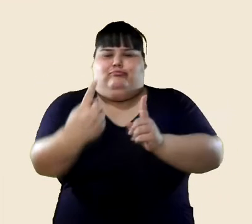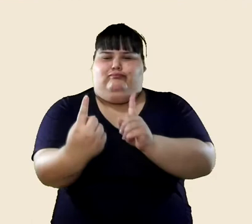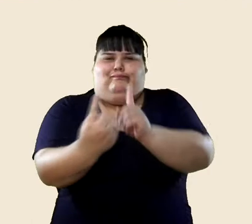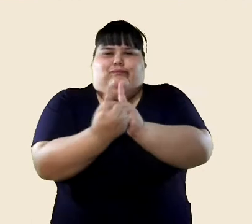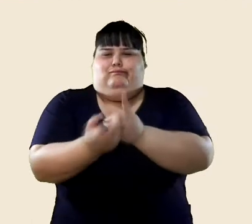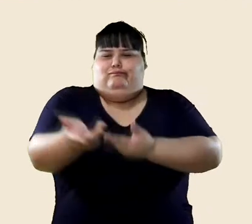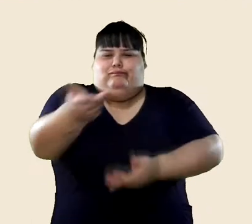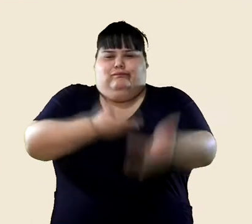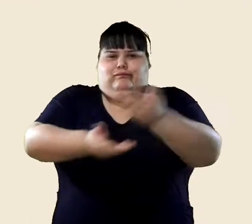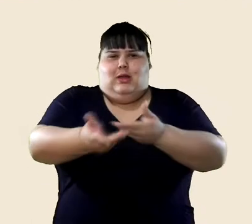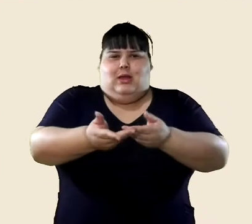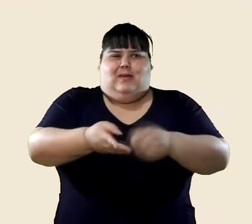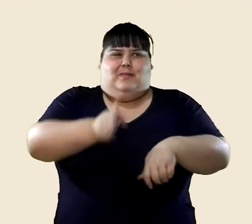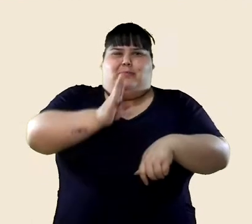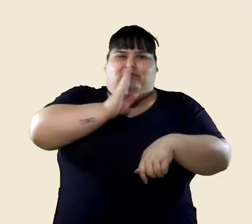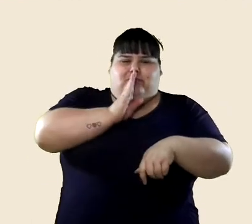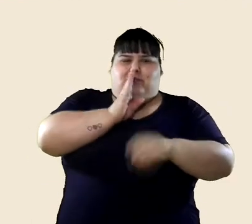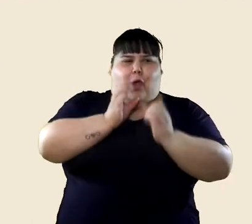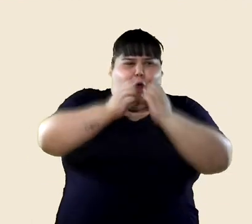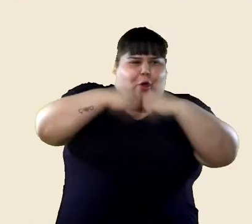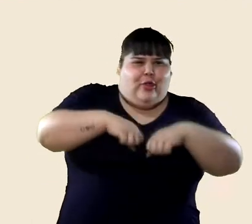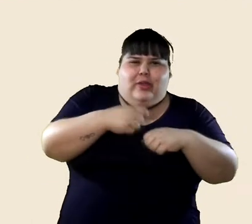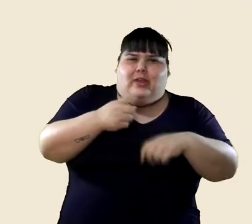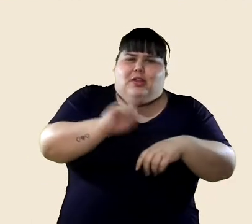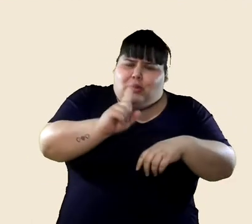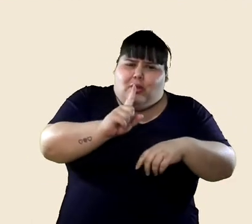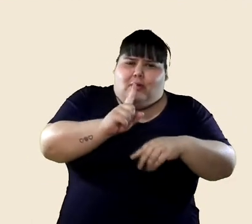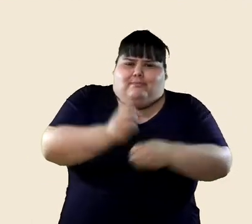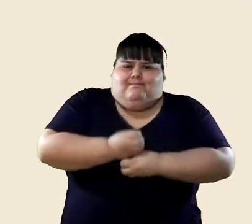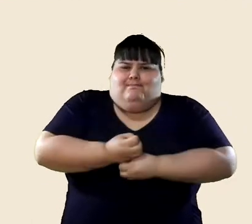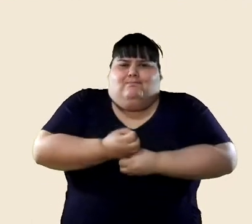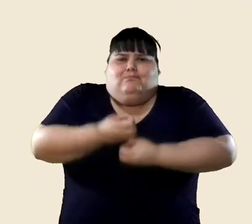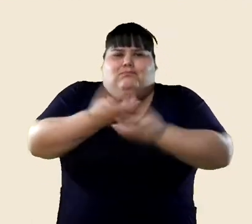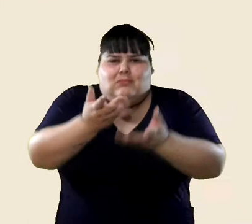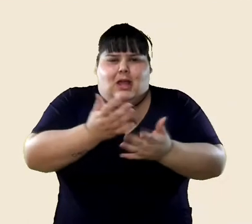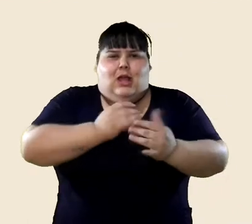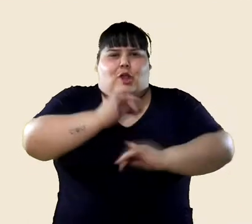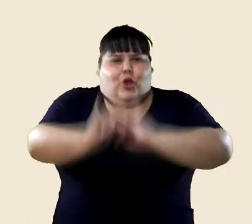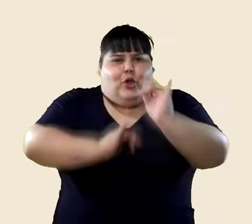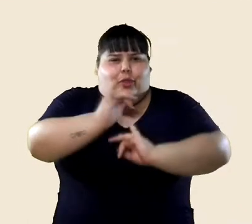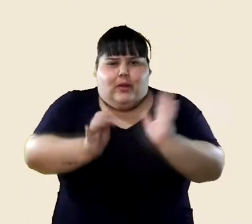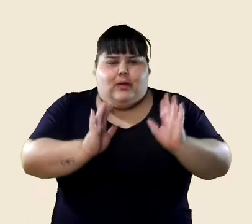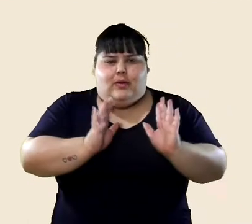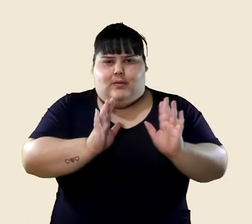no quedarse callado, de no ocultarle cosas porque pensamos que le puede hacer mal, sino buscar la manera